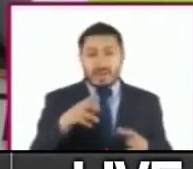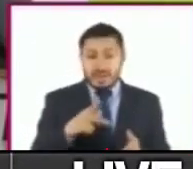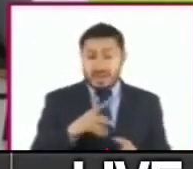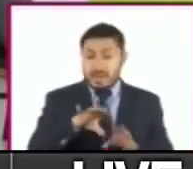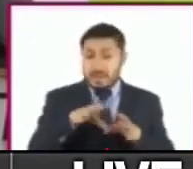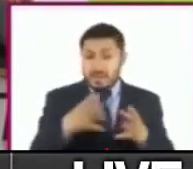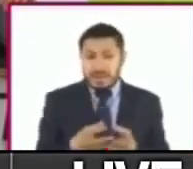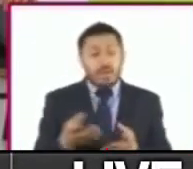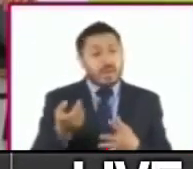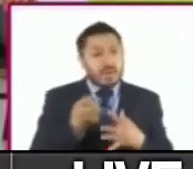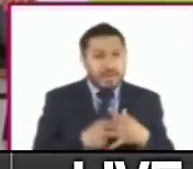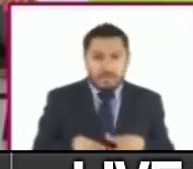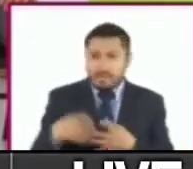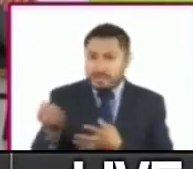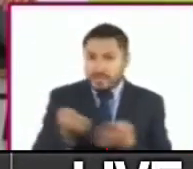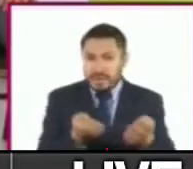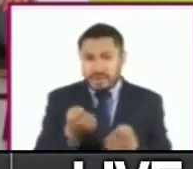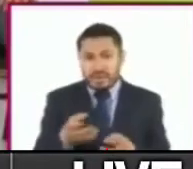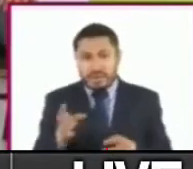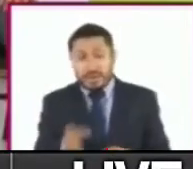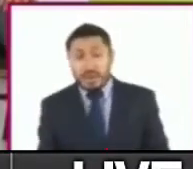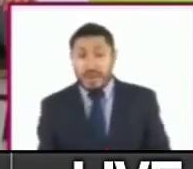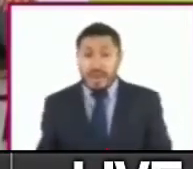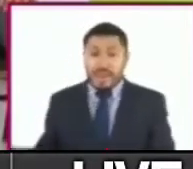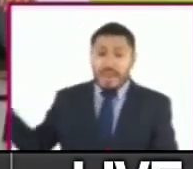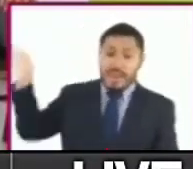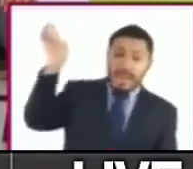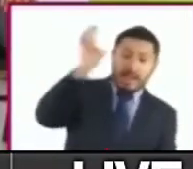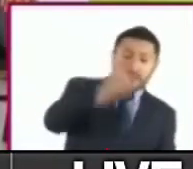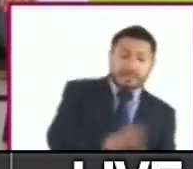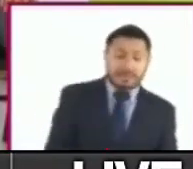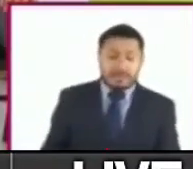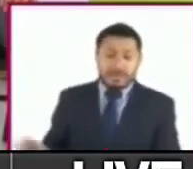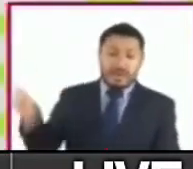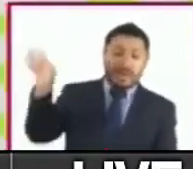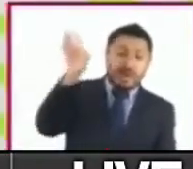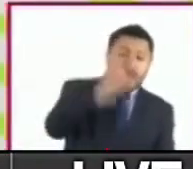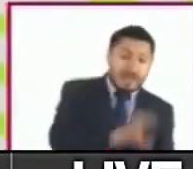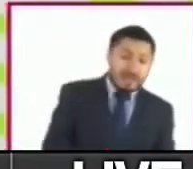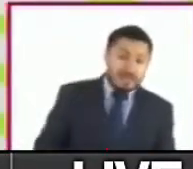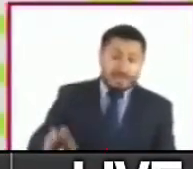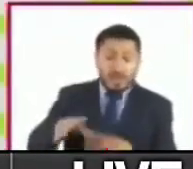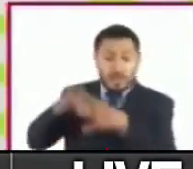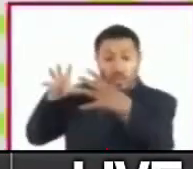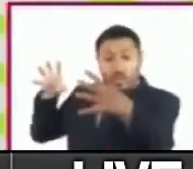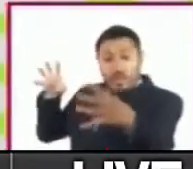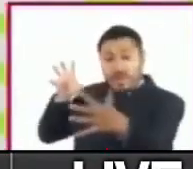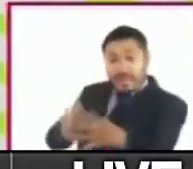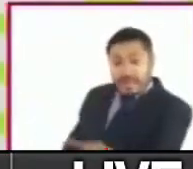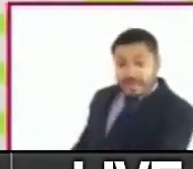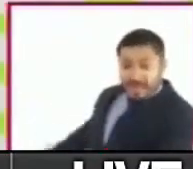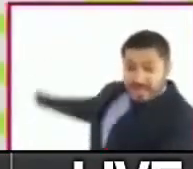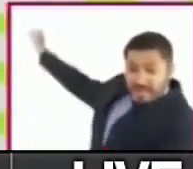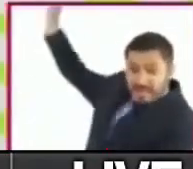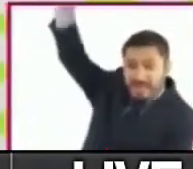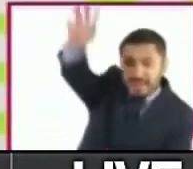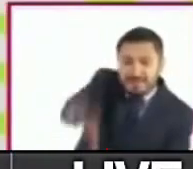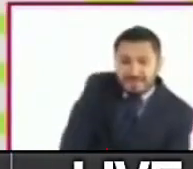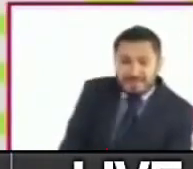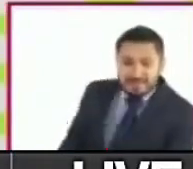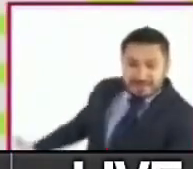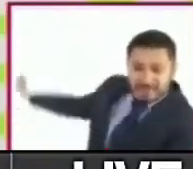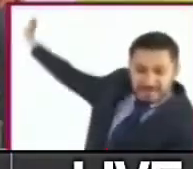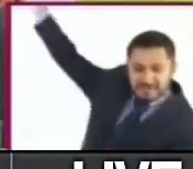haciendo ejercicios, haciendo círculo amplio, amplio, amplio. Eso es. Muy